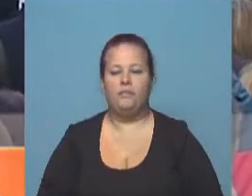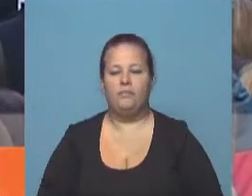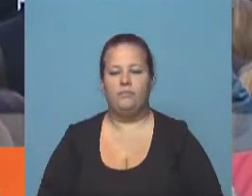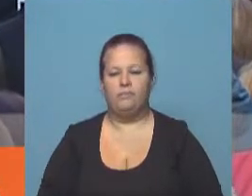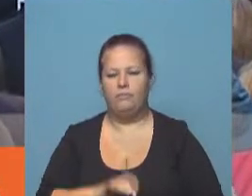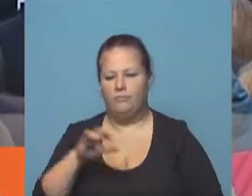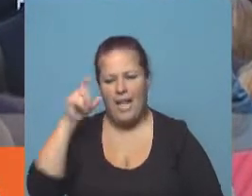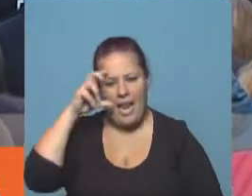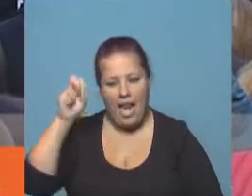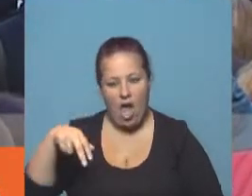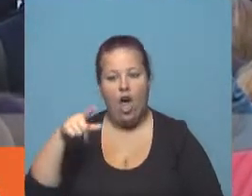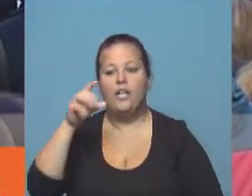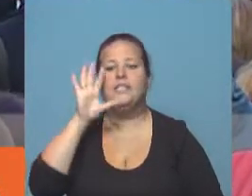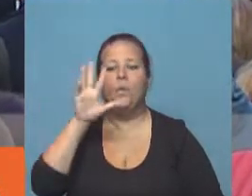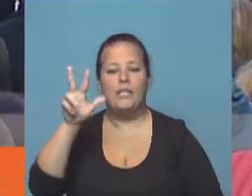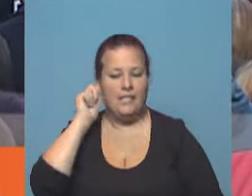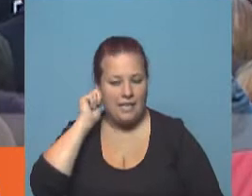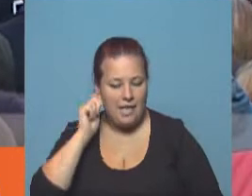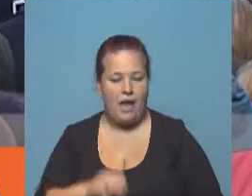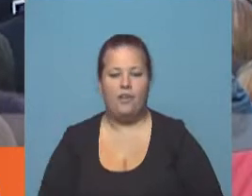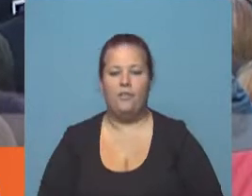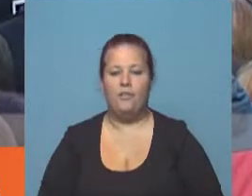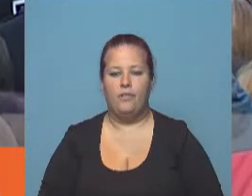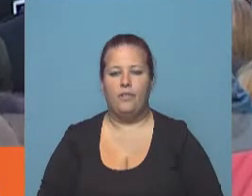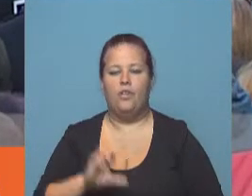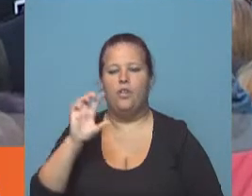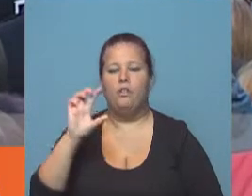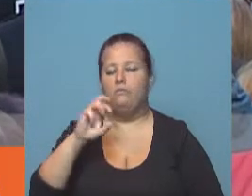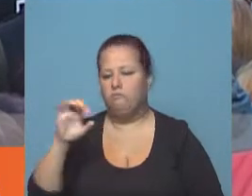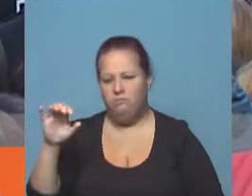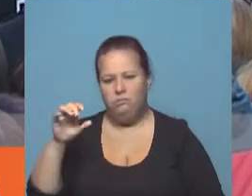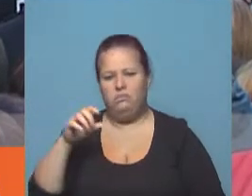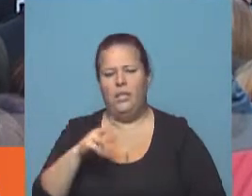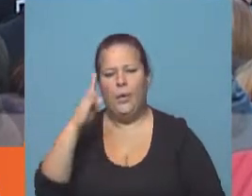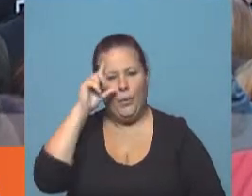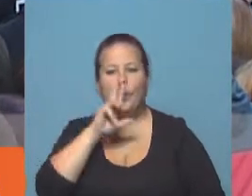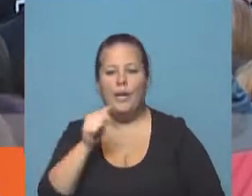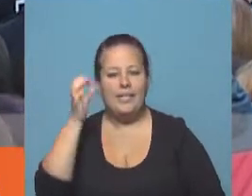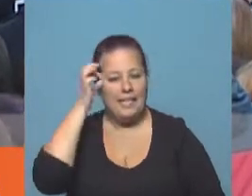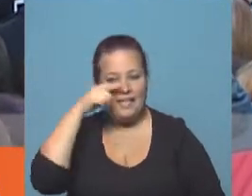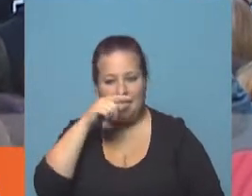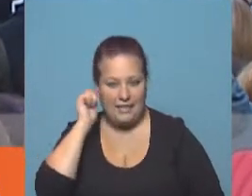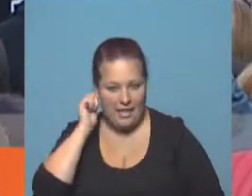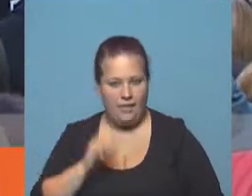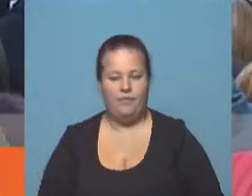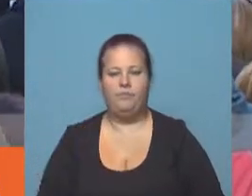Knopfel León Gregorio, 53 años. Kosuk Delos Berta, 67 años.